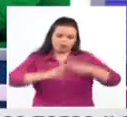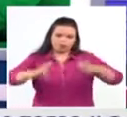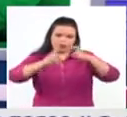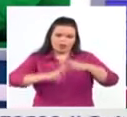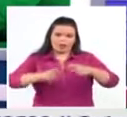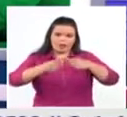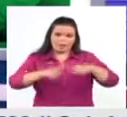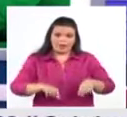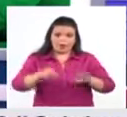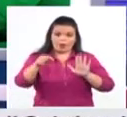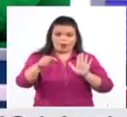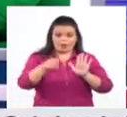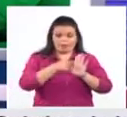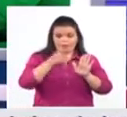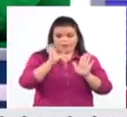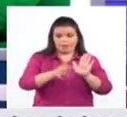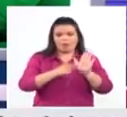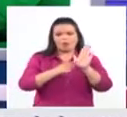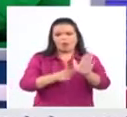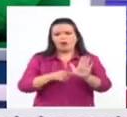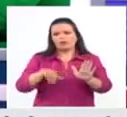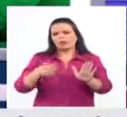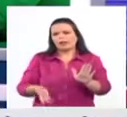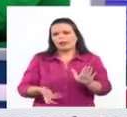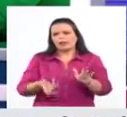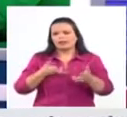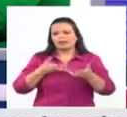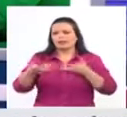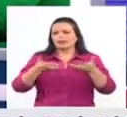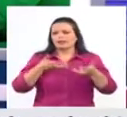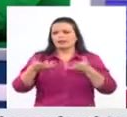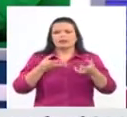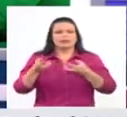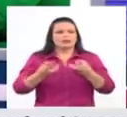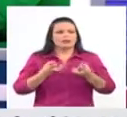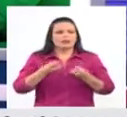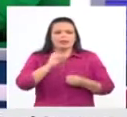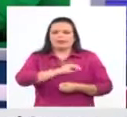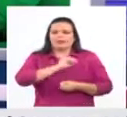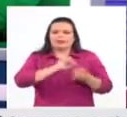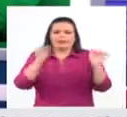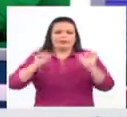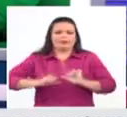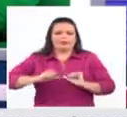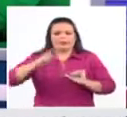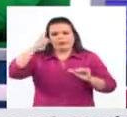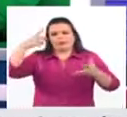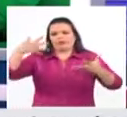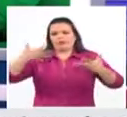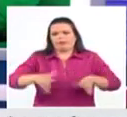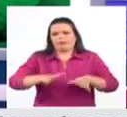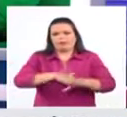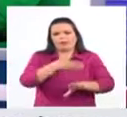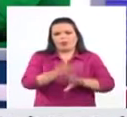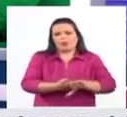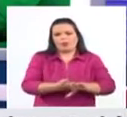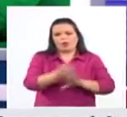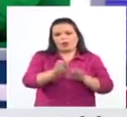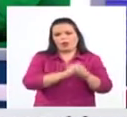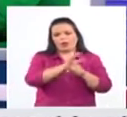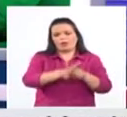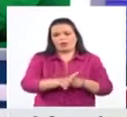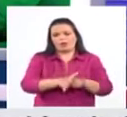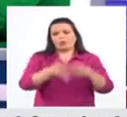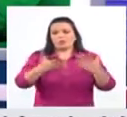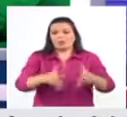personas es lo que tiene que ver con el estrés postraumático y lo que tiene que ver con el hecho de los temores y de las ansiedades frente a